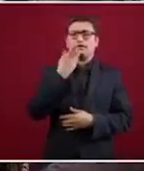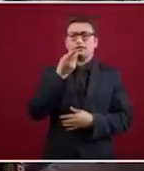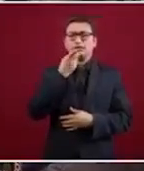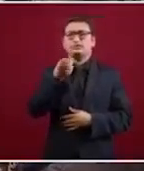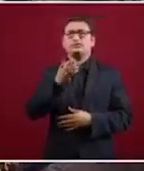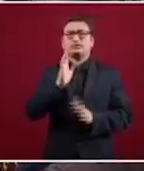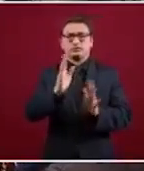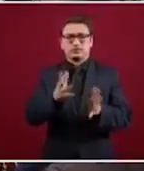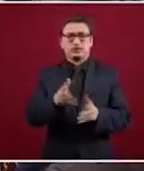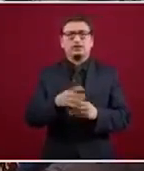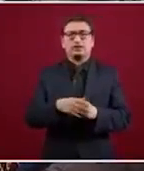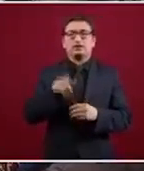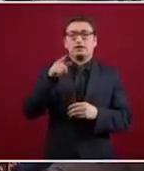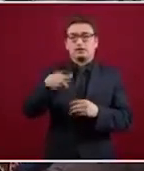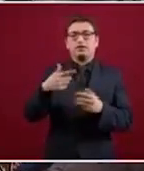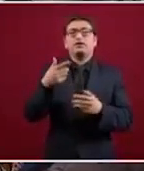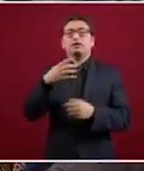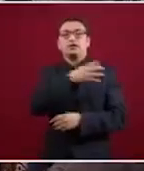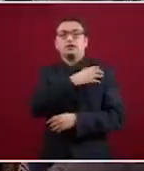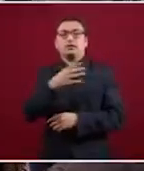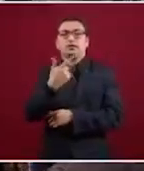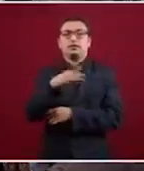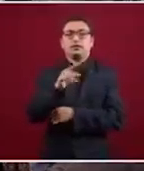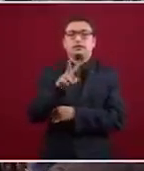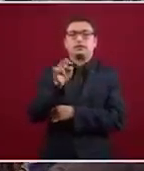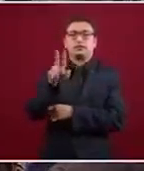no es el general galván